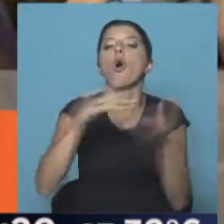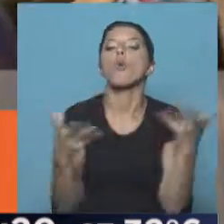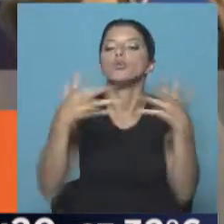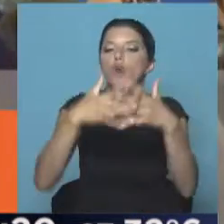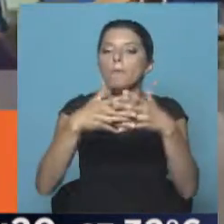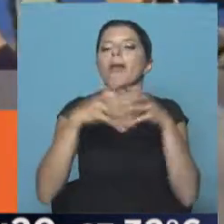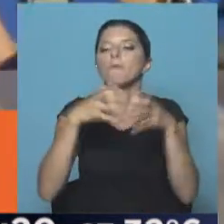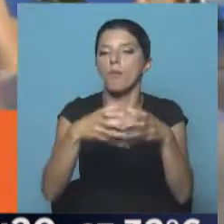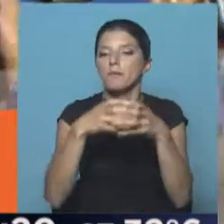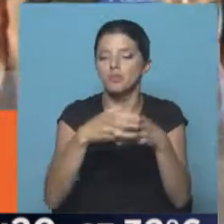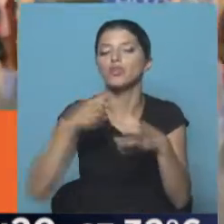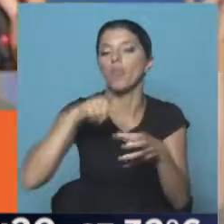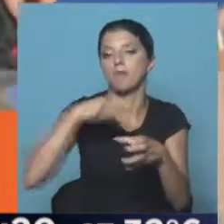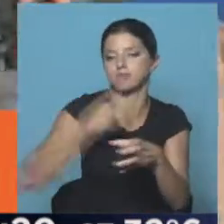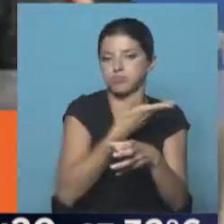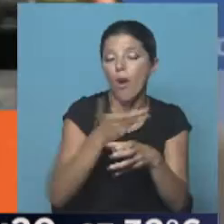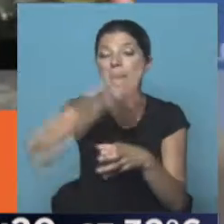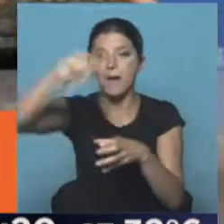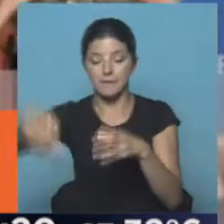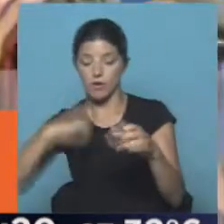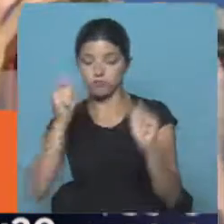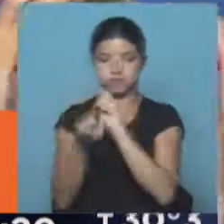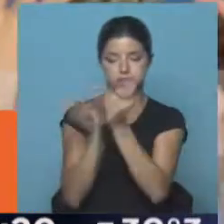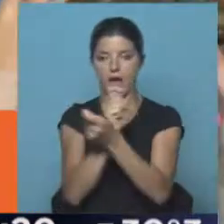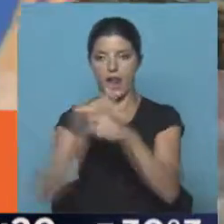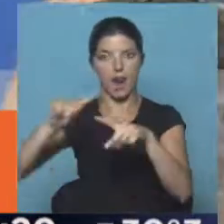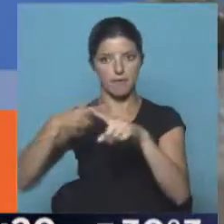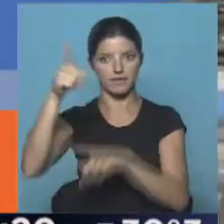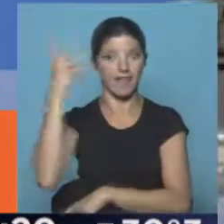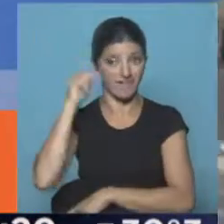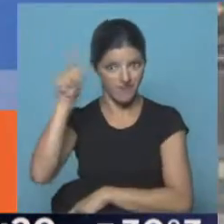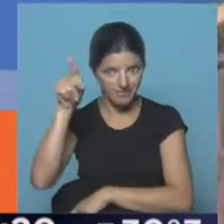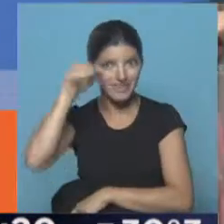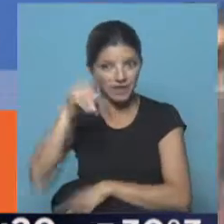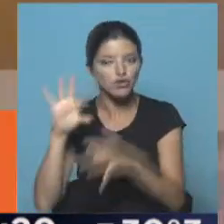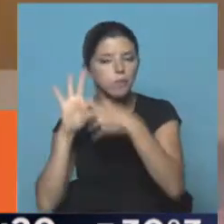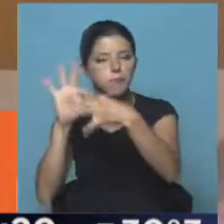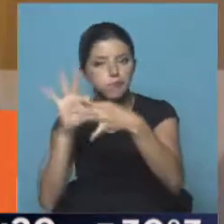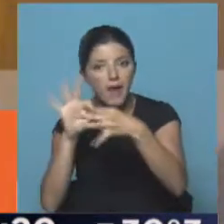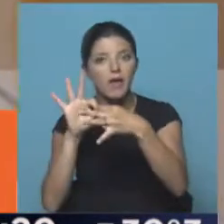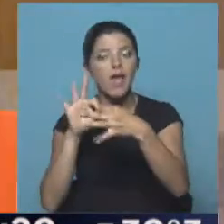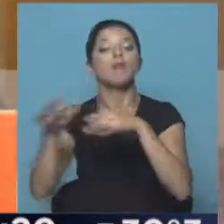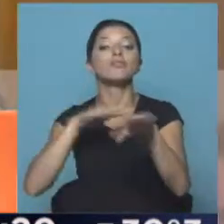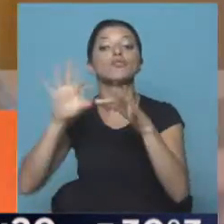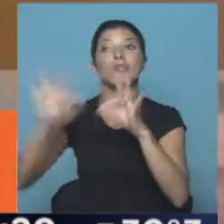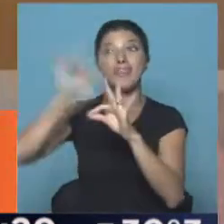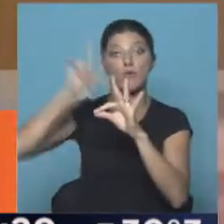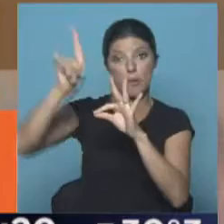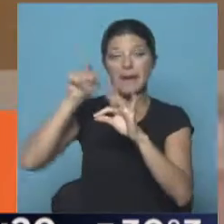Popular, sacudió el escenario político de Francia e incidirá en el cuadro más general de una Europa que